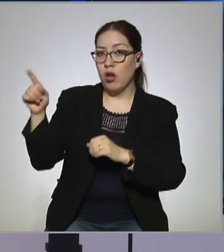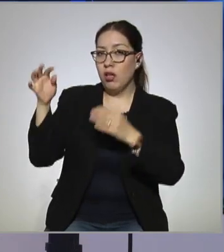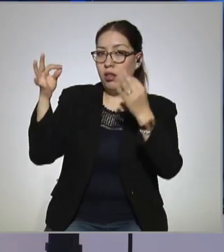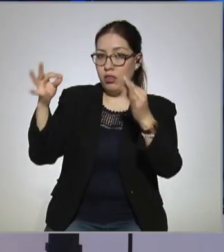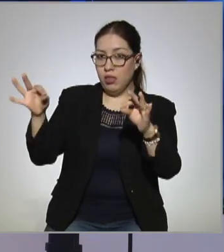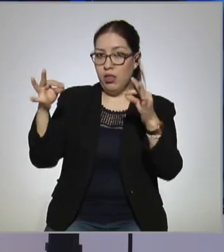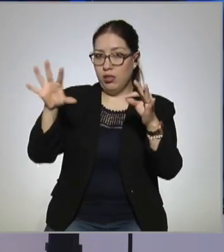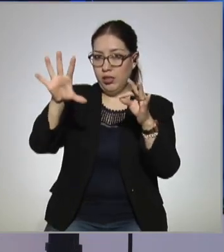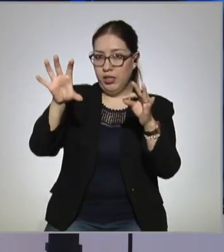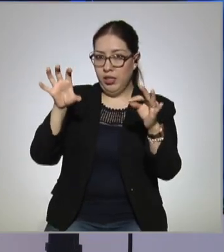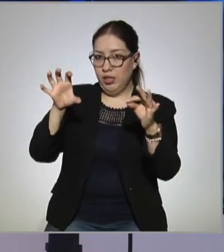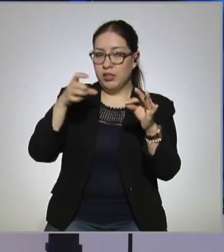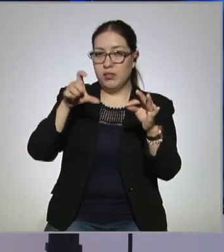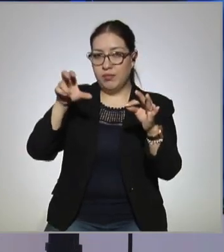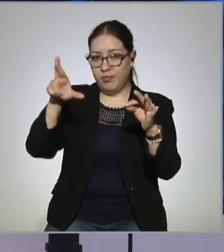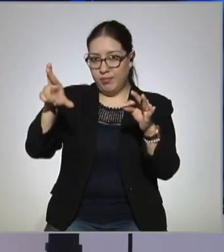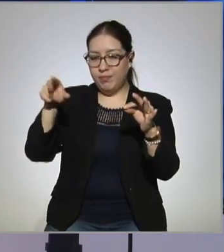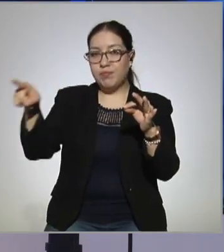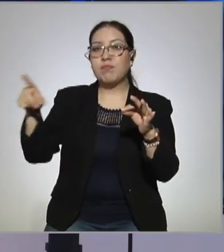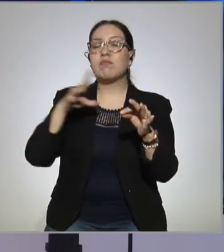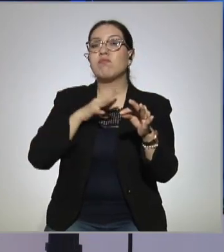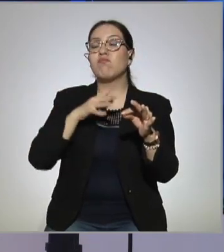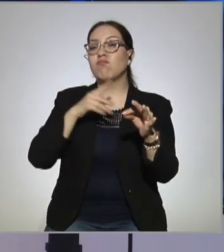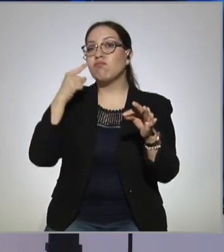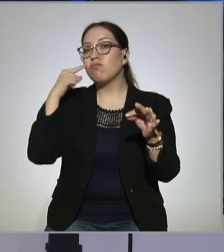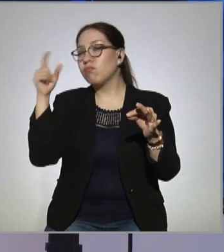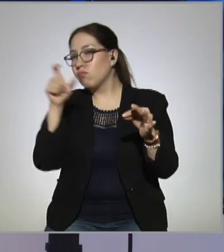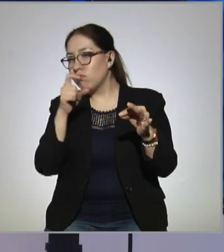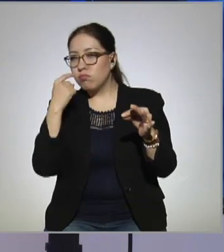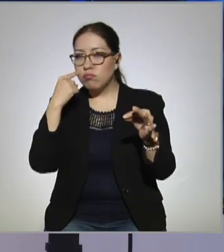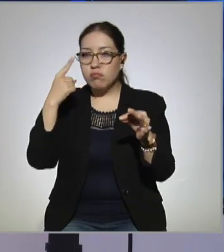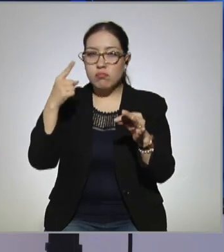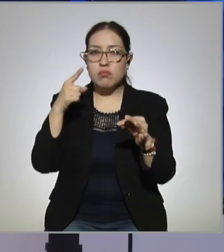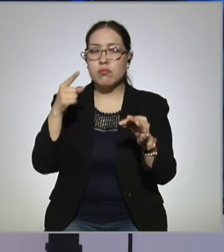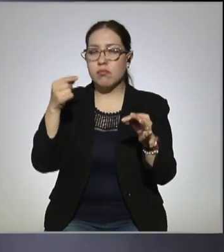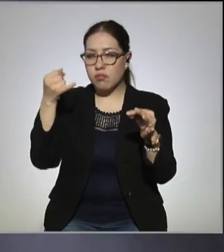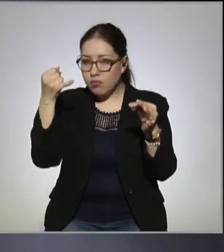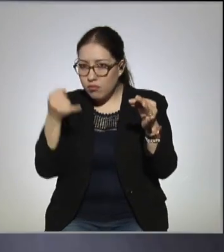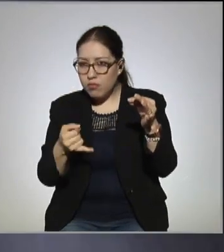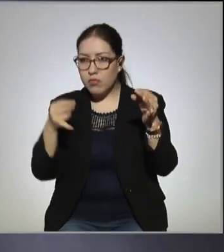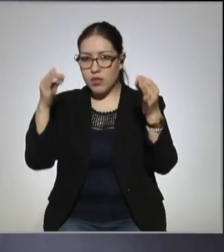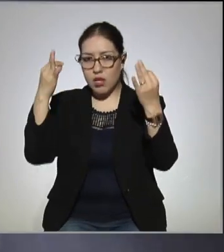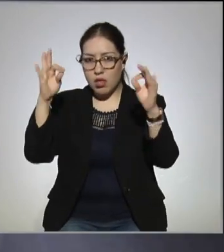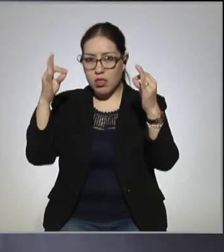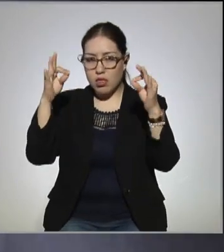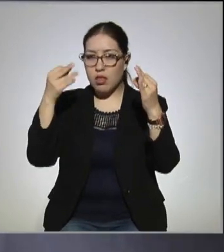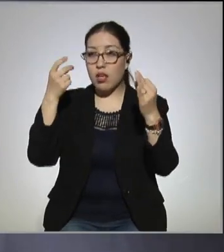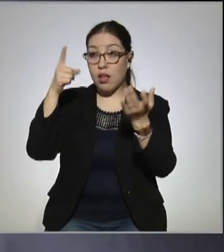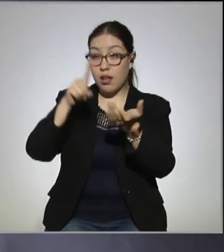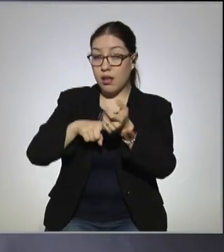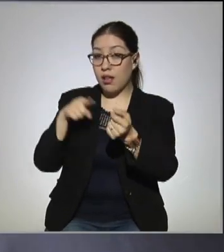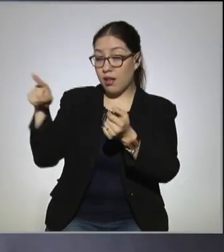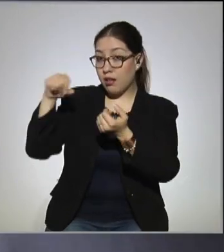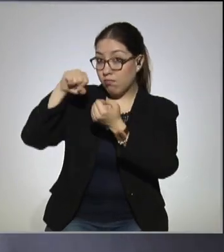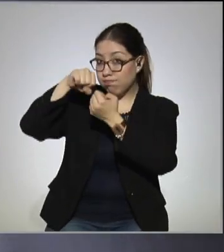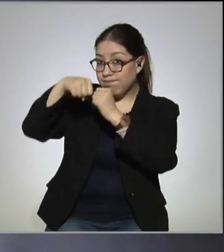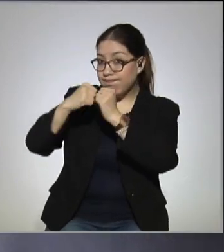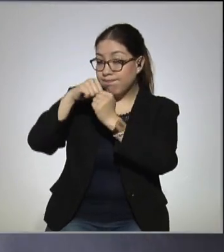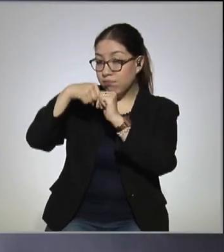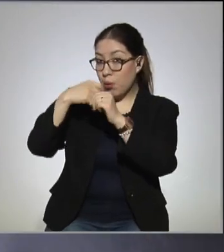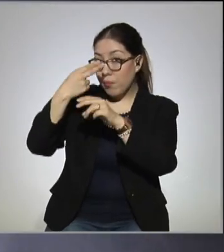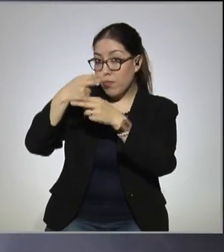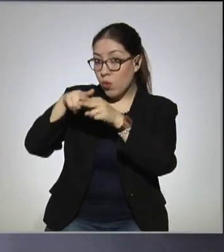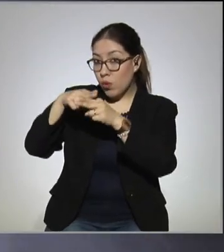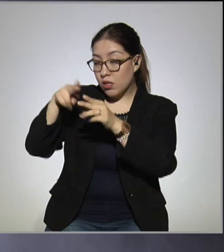del hombro, ya que nos va a permitir ver si por abajo del acromio, ¿sí?, que es una de las estructuras que suele